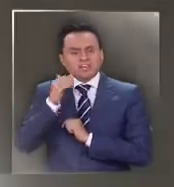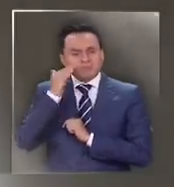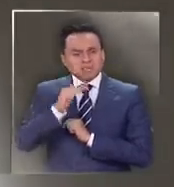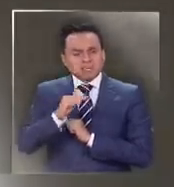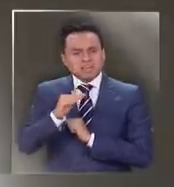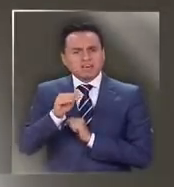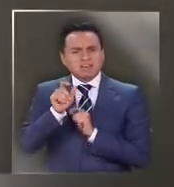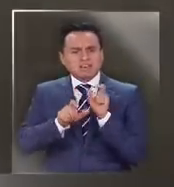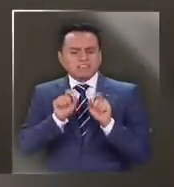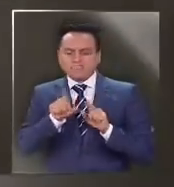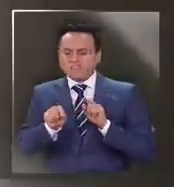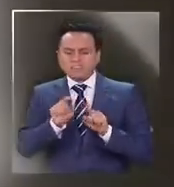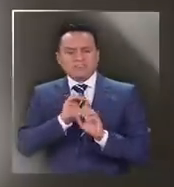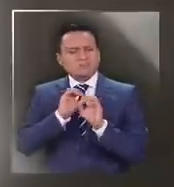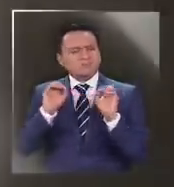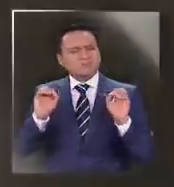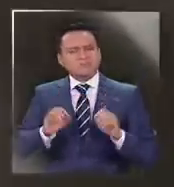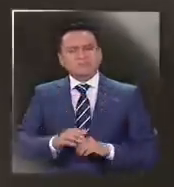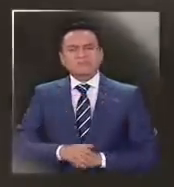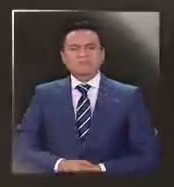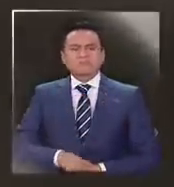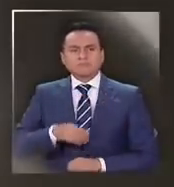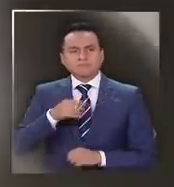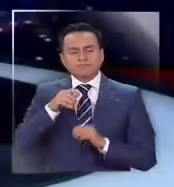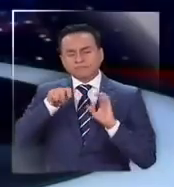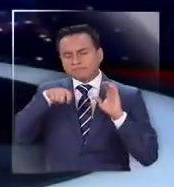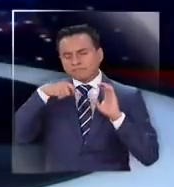la que nadie defendió.